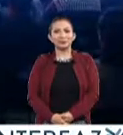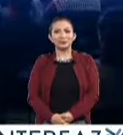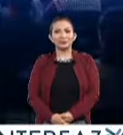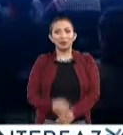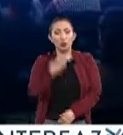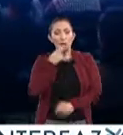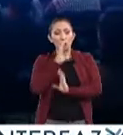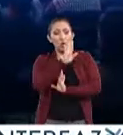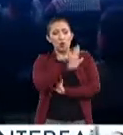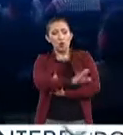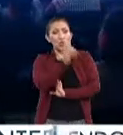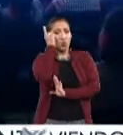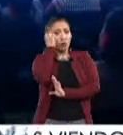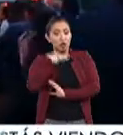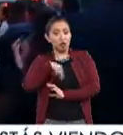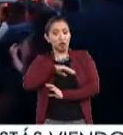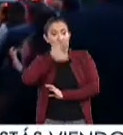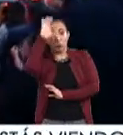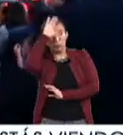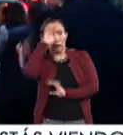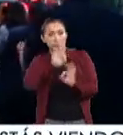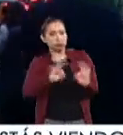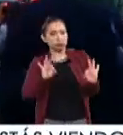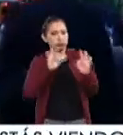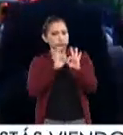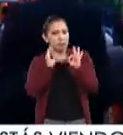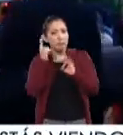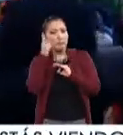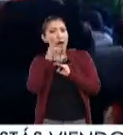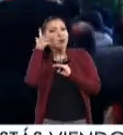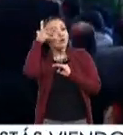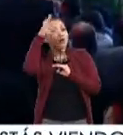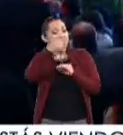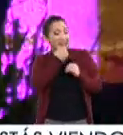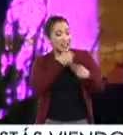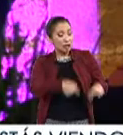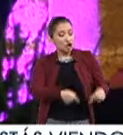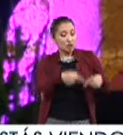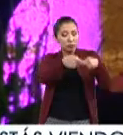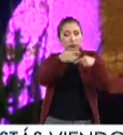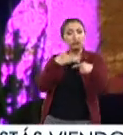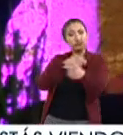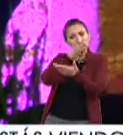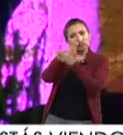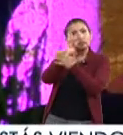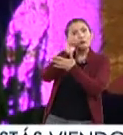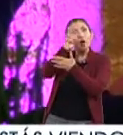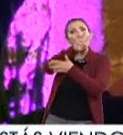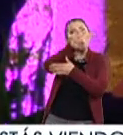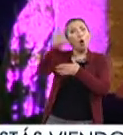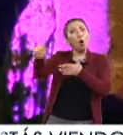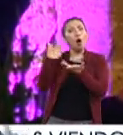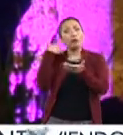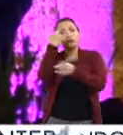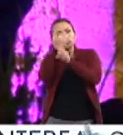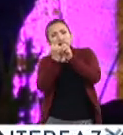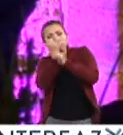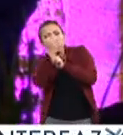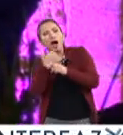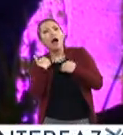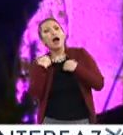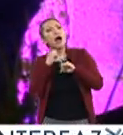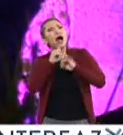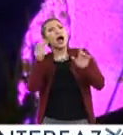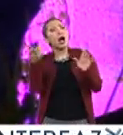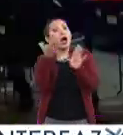La conservación del patrimonio cultural es de gran importancia para que futuras generaciones tengan la oportunidad de apreciar, estudiar y